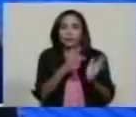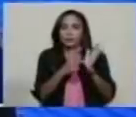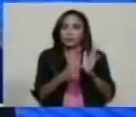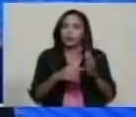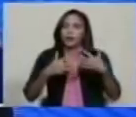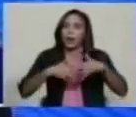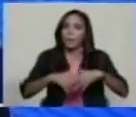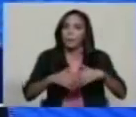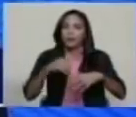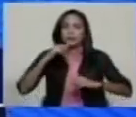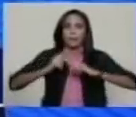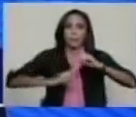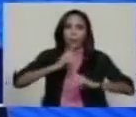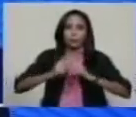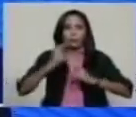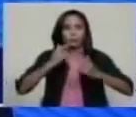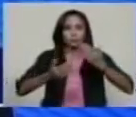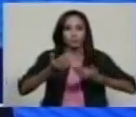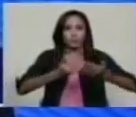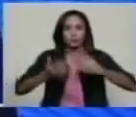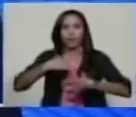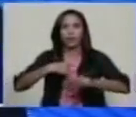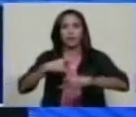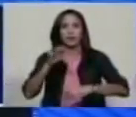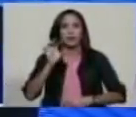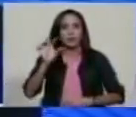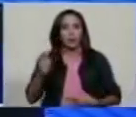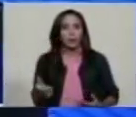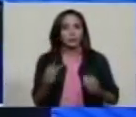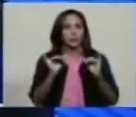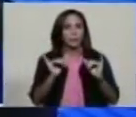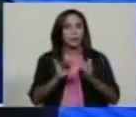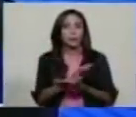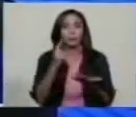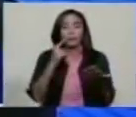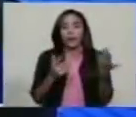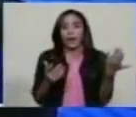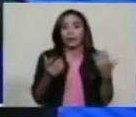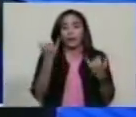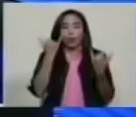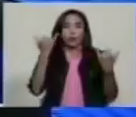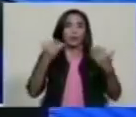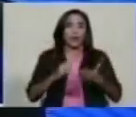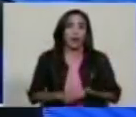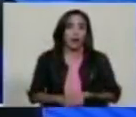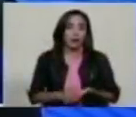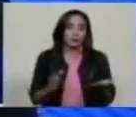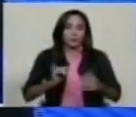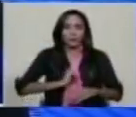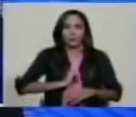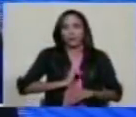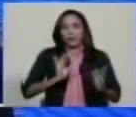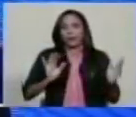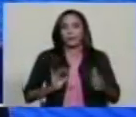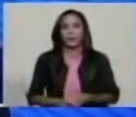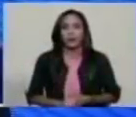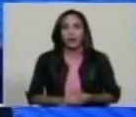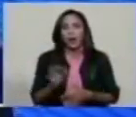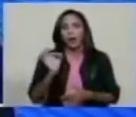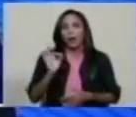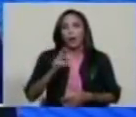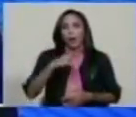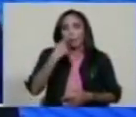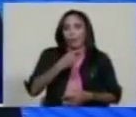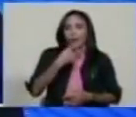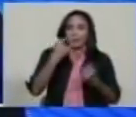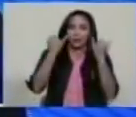empresarial, un sector productivo que tribute a los intereses del país. Más allá de cualquier posicionamiento individual, más allá de cualquier